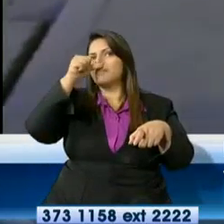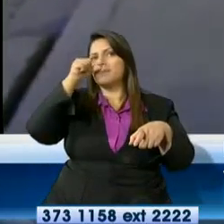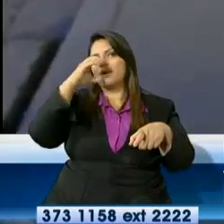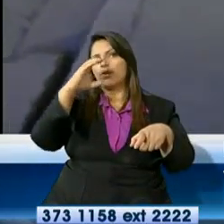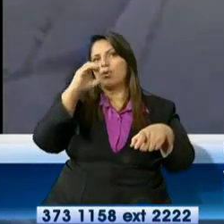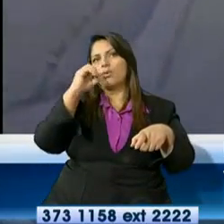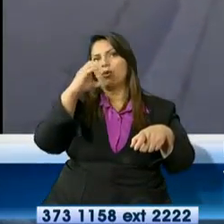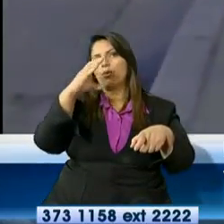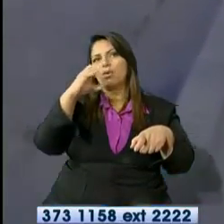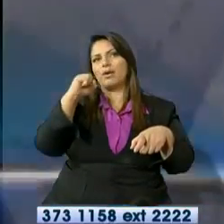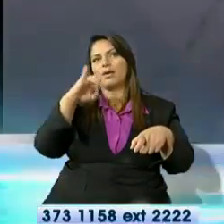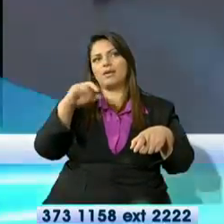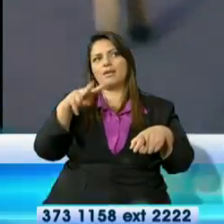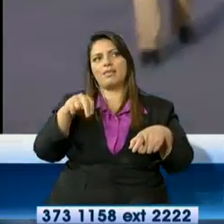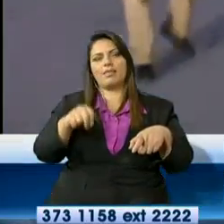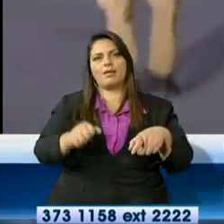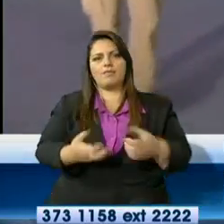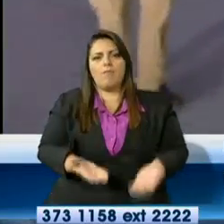16 kilos,